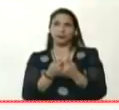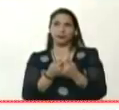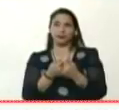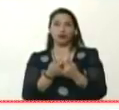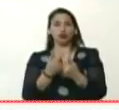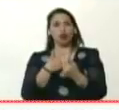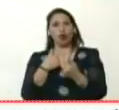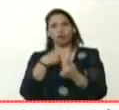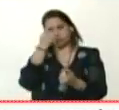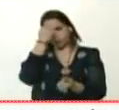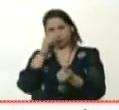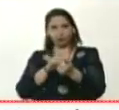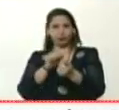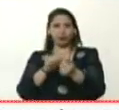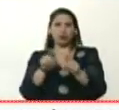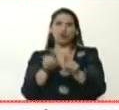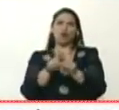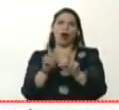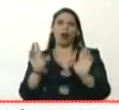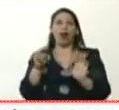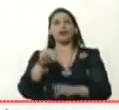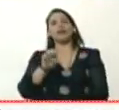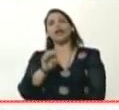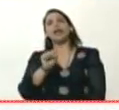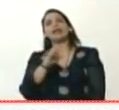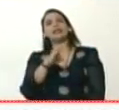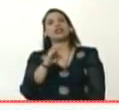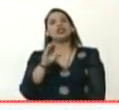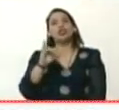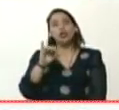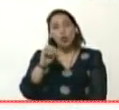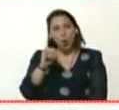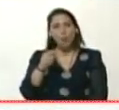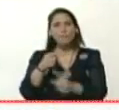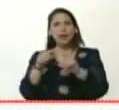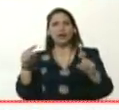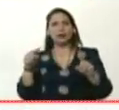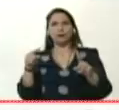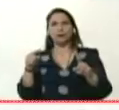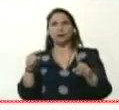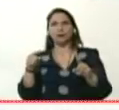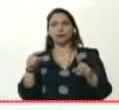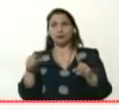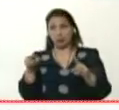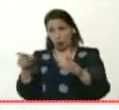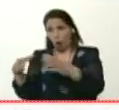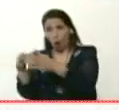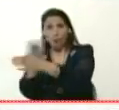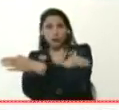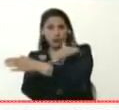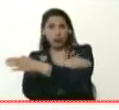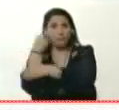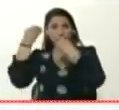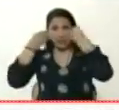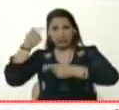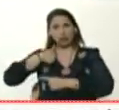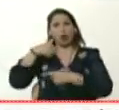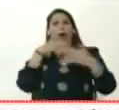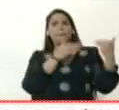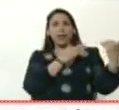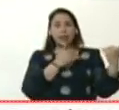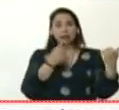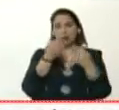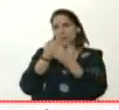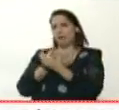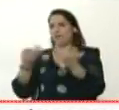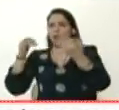necio, absolutamente necio. Pero así es. Si ellos creen que yo soy su esperanza, perfecto, Guaidó,